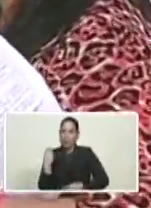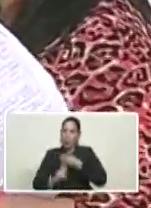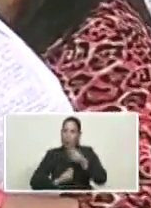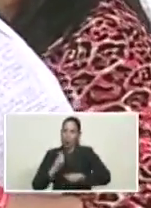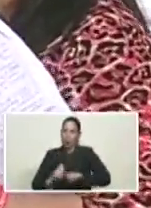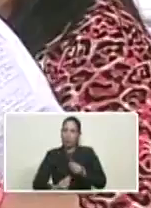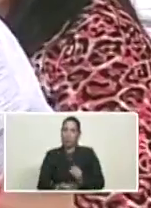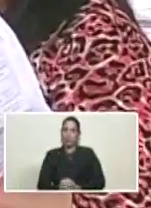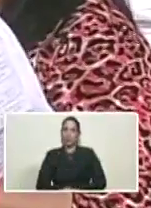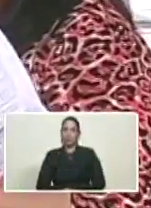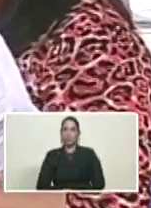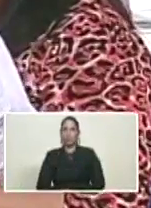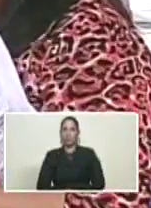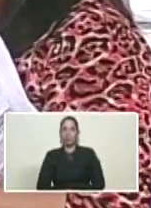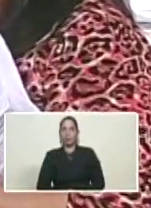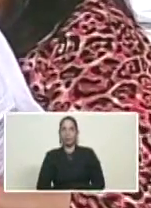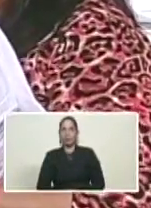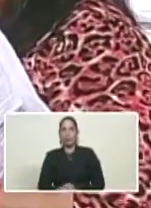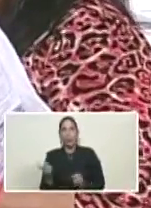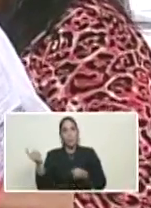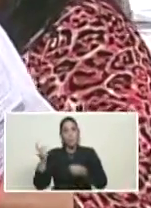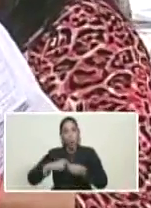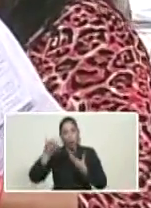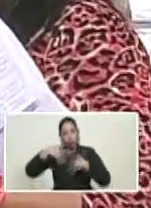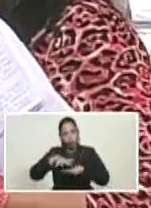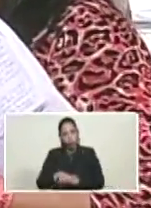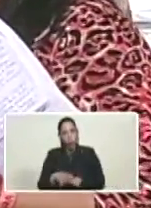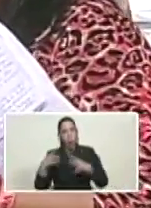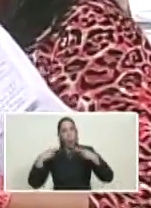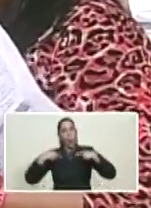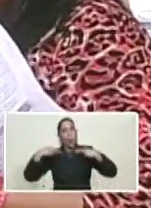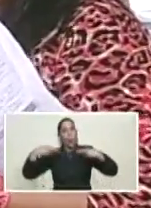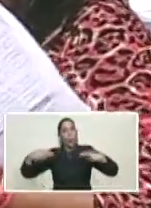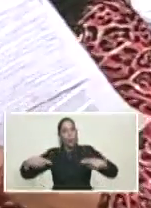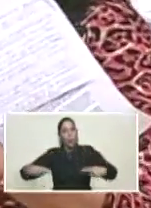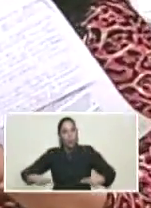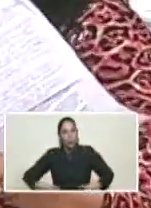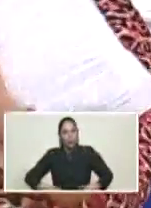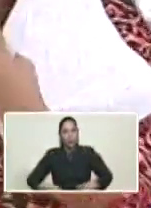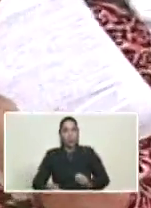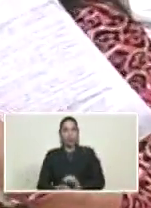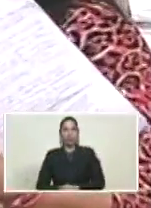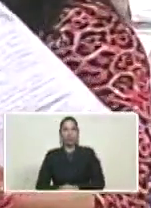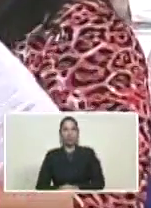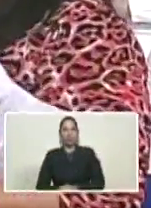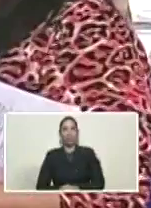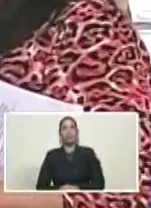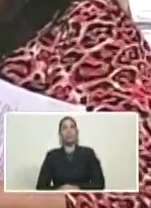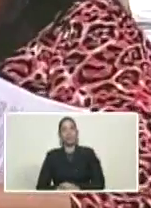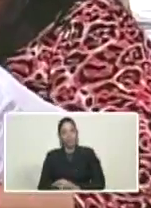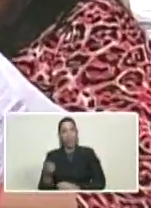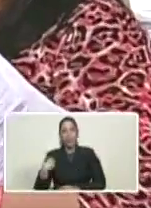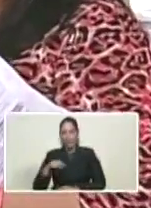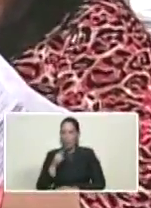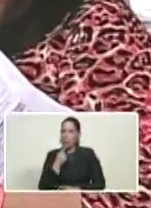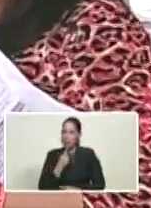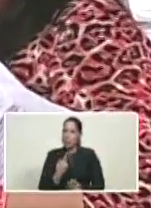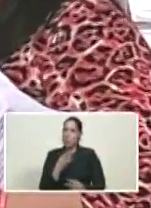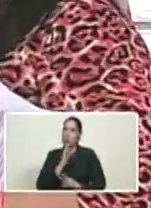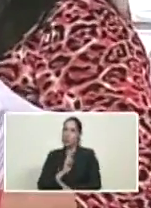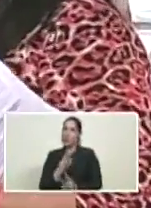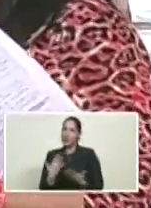un ámbito, queremos incluir el ámbito humanista, ¿ok? Y para ello también se la tenemos. Le